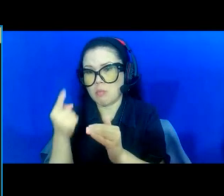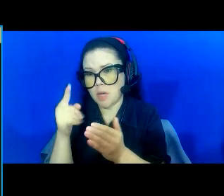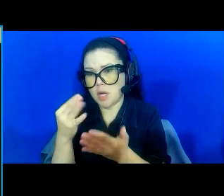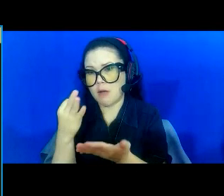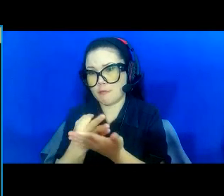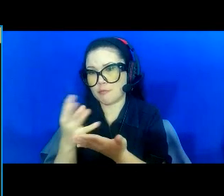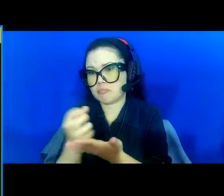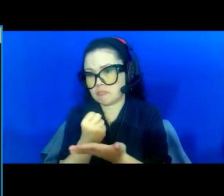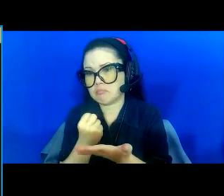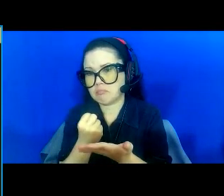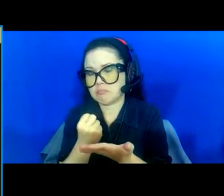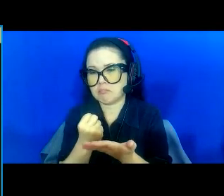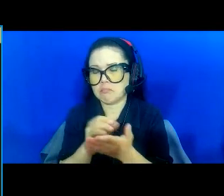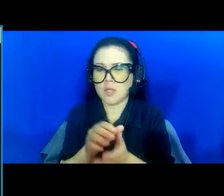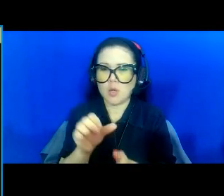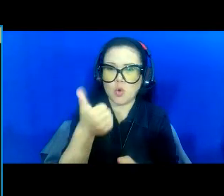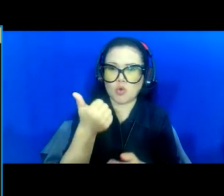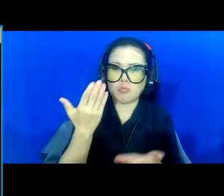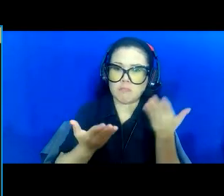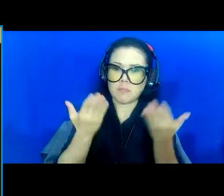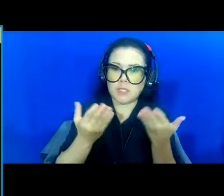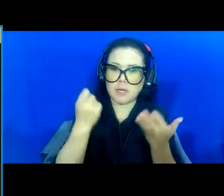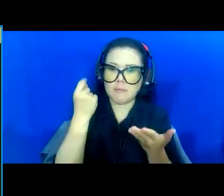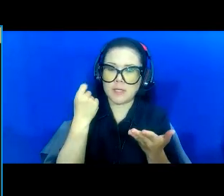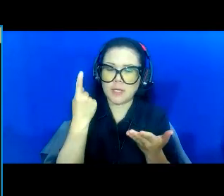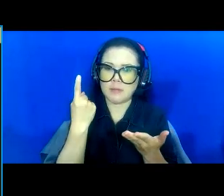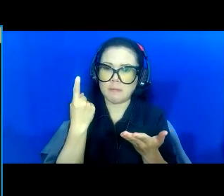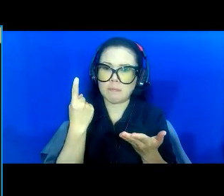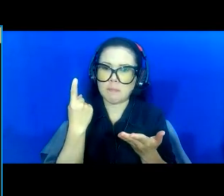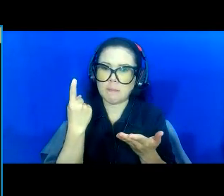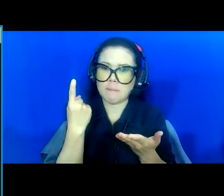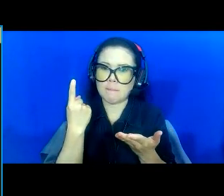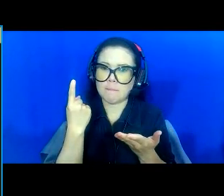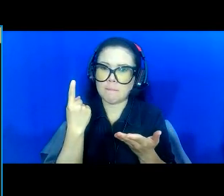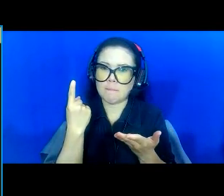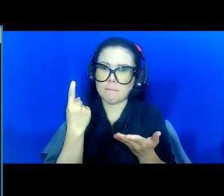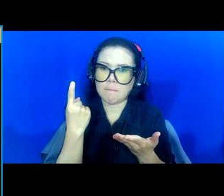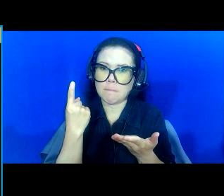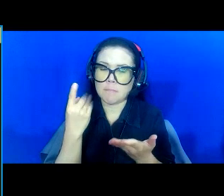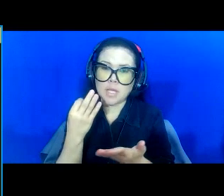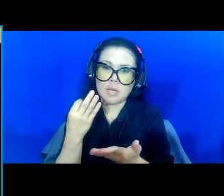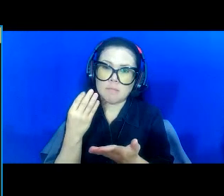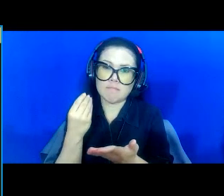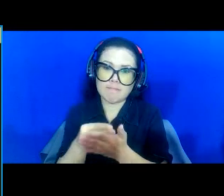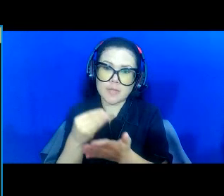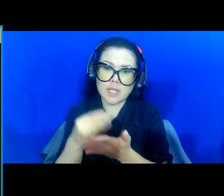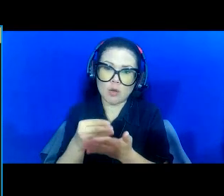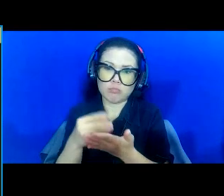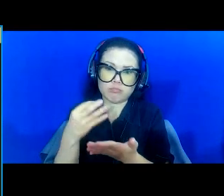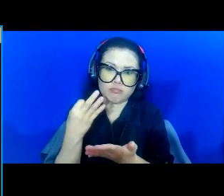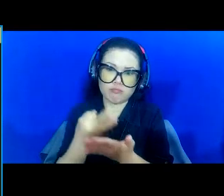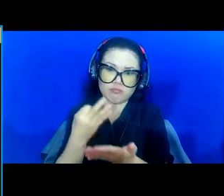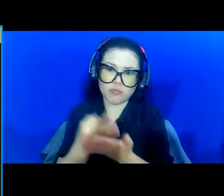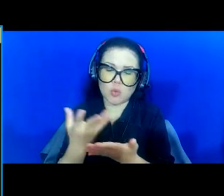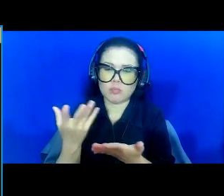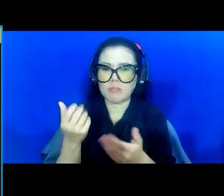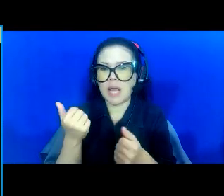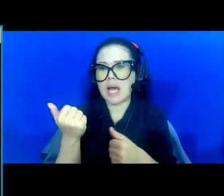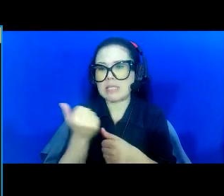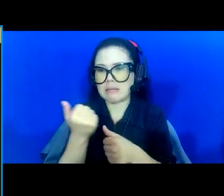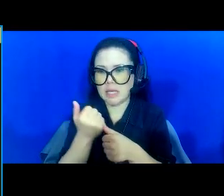dirección, y otros porque entienden que el dinero es una subvención que se le va a dar por el daño que se ocasionó por esas recetas o esos opioides